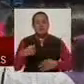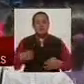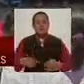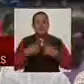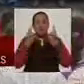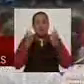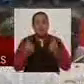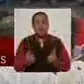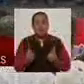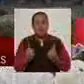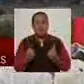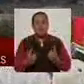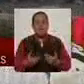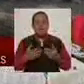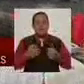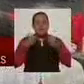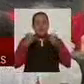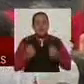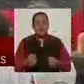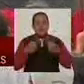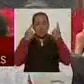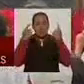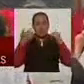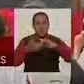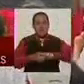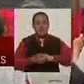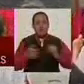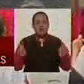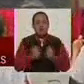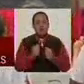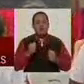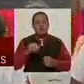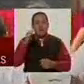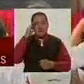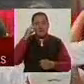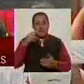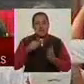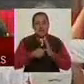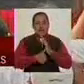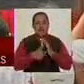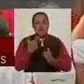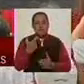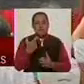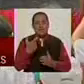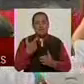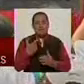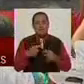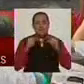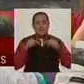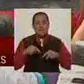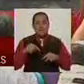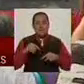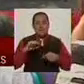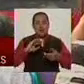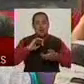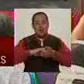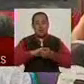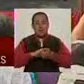Finanzas, estableció un convenio con la RENIEC. Y este convenio va a servir para